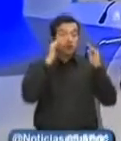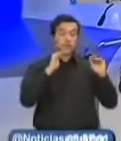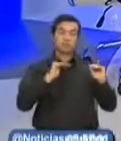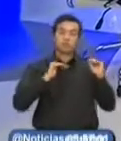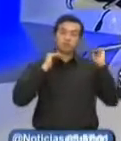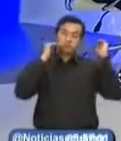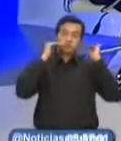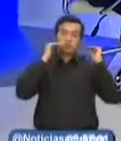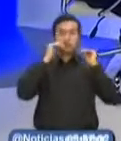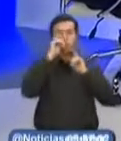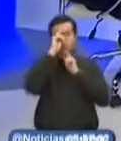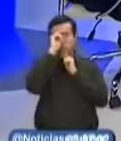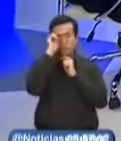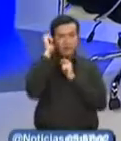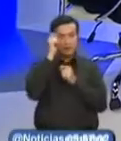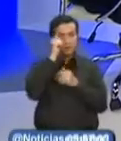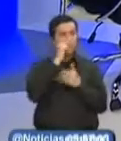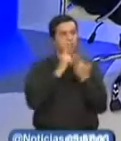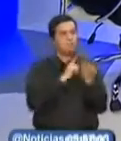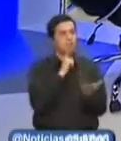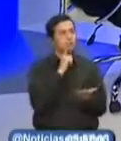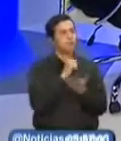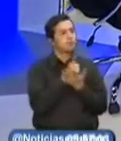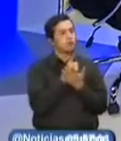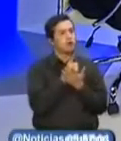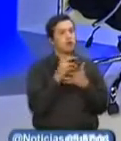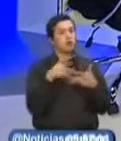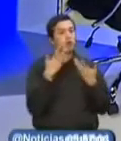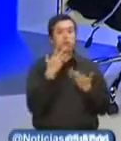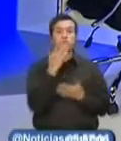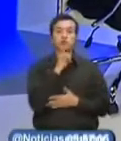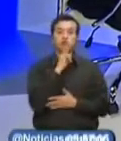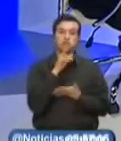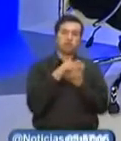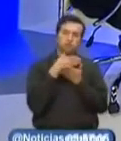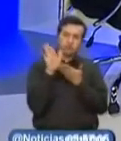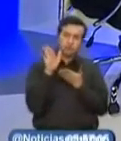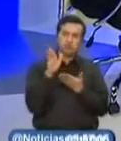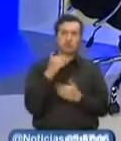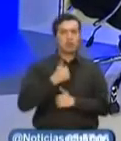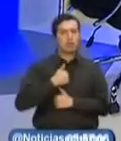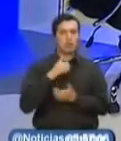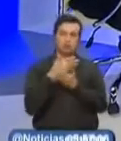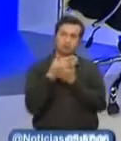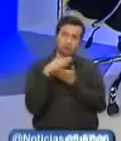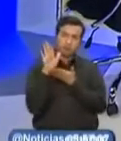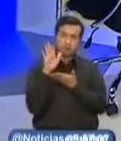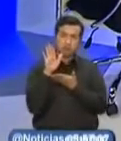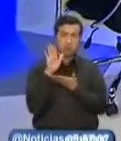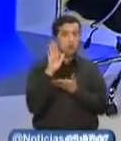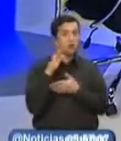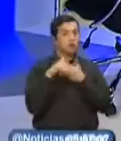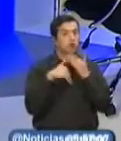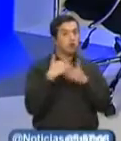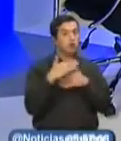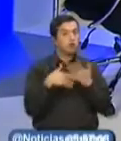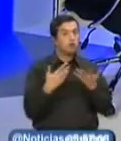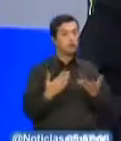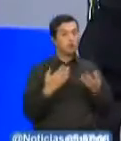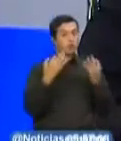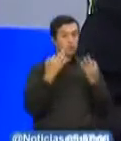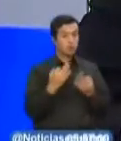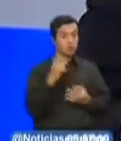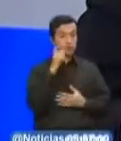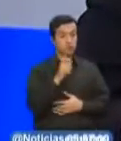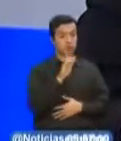de dignidad, de reivindicaciones. Queremos excluir a Estados Unidos y a Canadá, pero a la hora del té, al